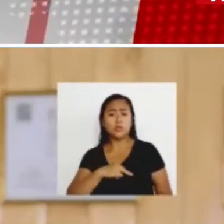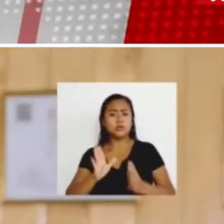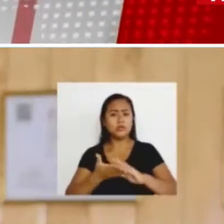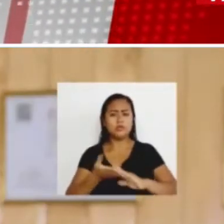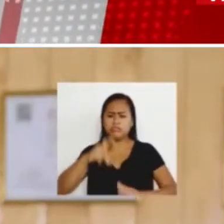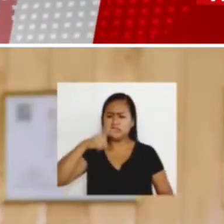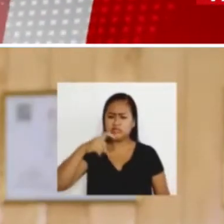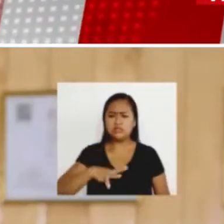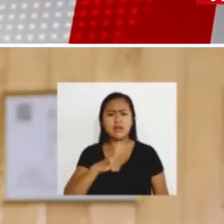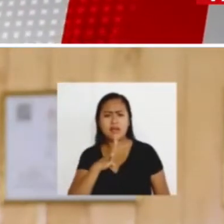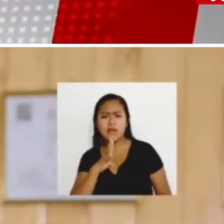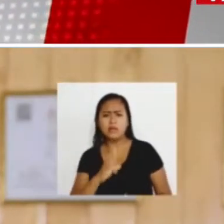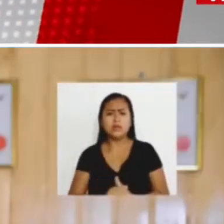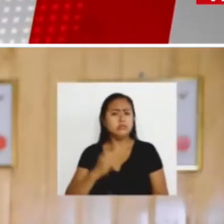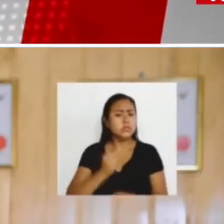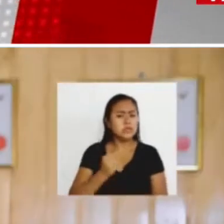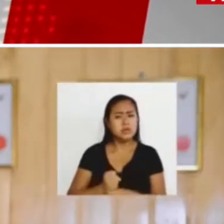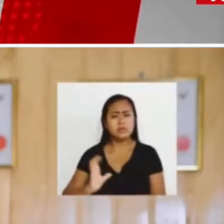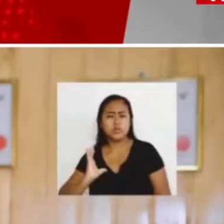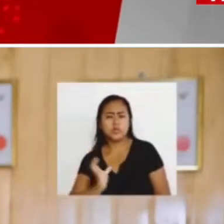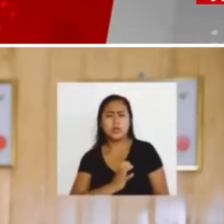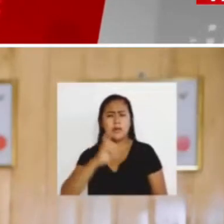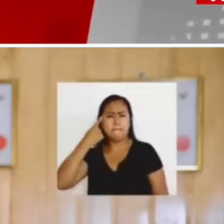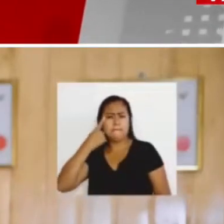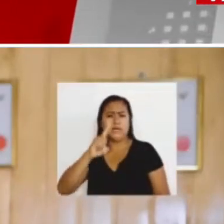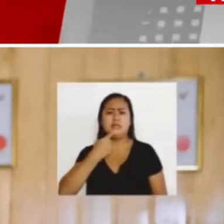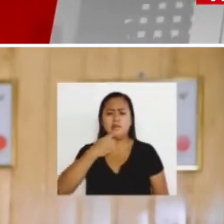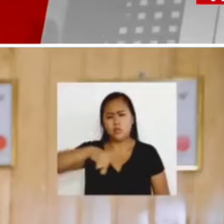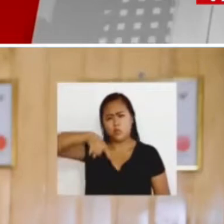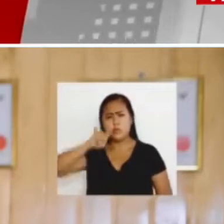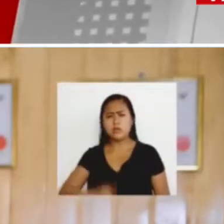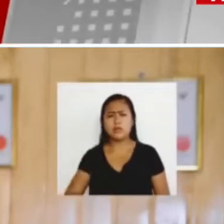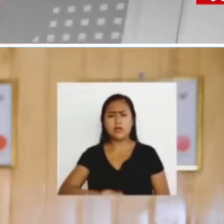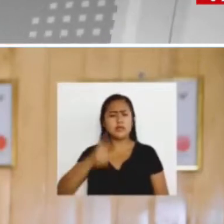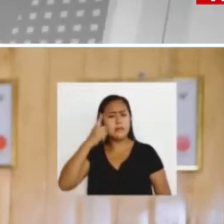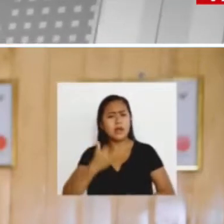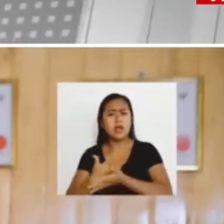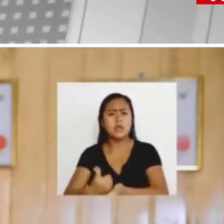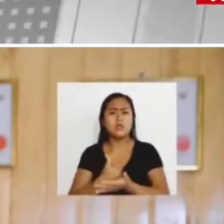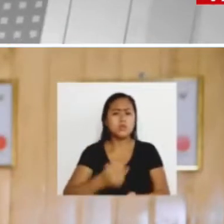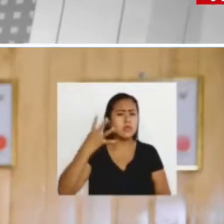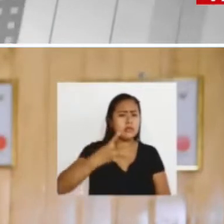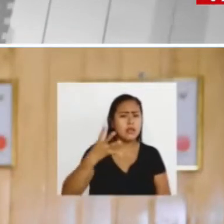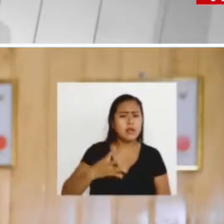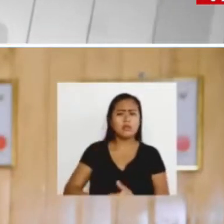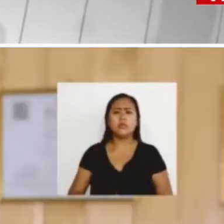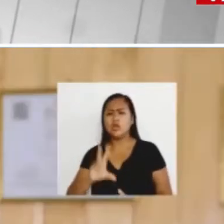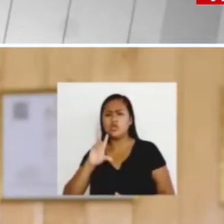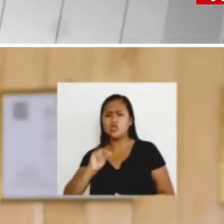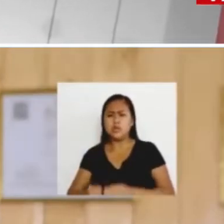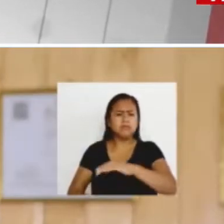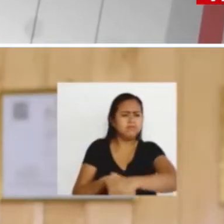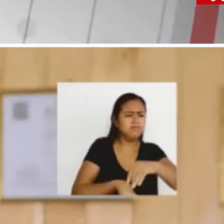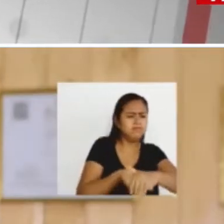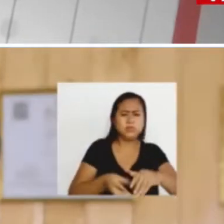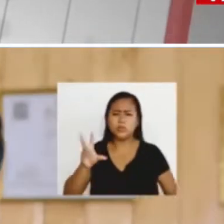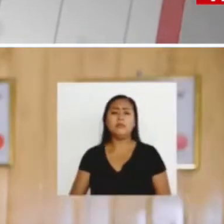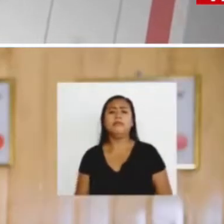para que se declare emergencia y se resuelva de una vez el tema de agua potable. Pero fundamentalmente, vuelvo a